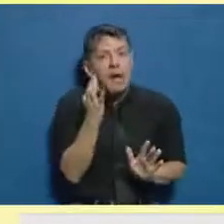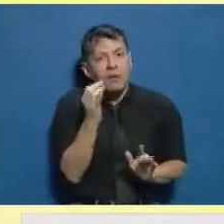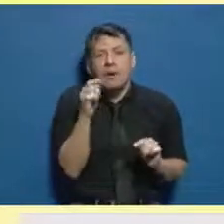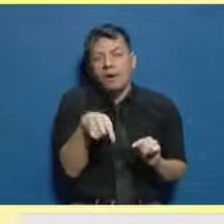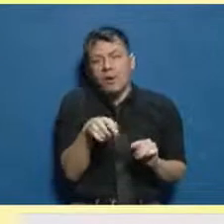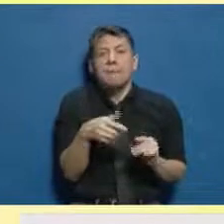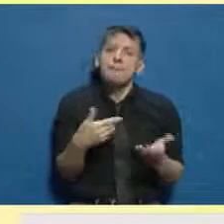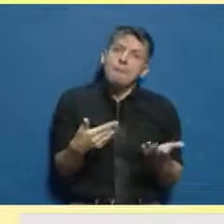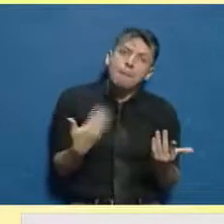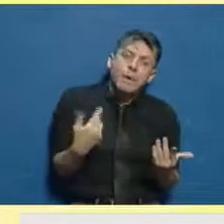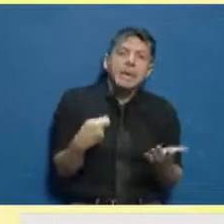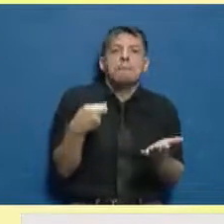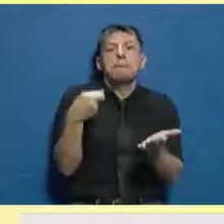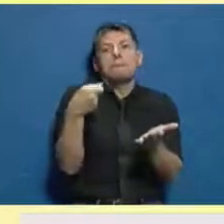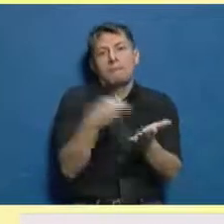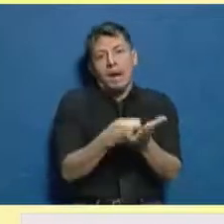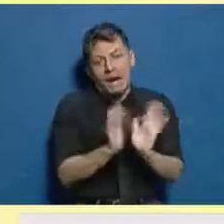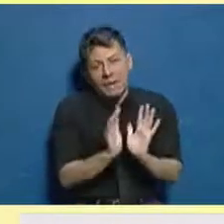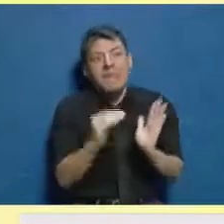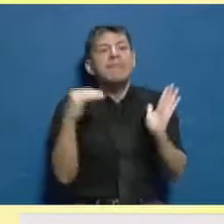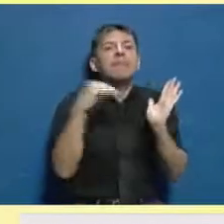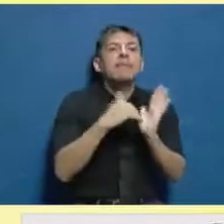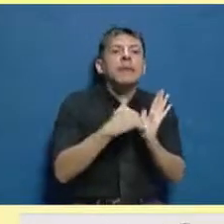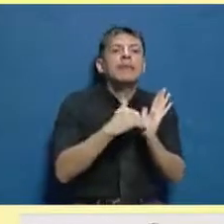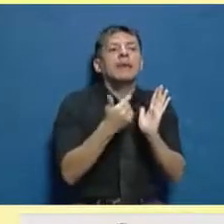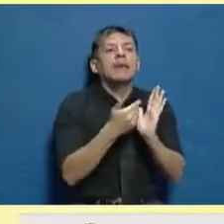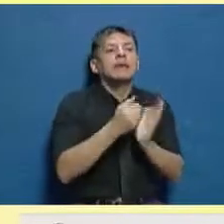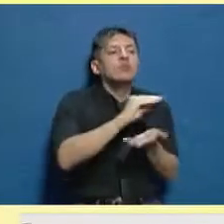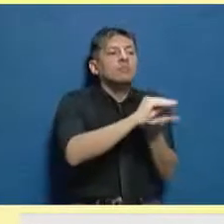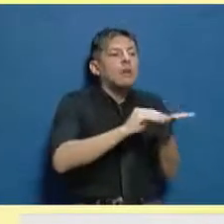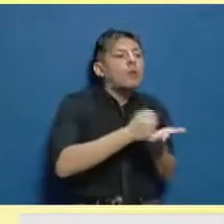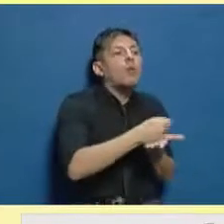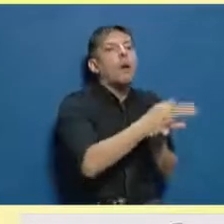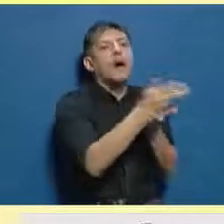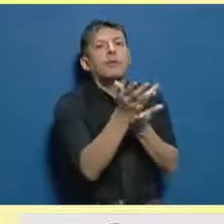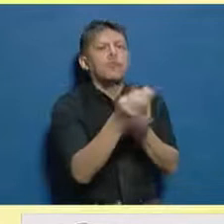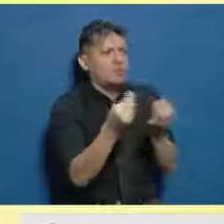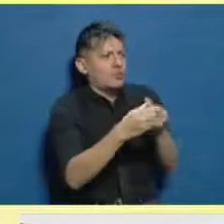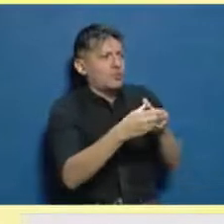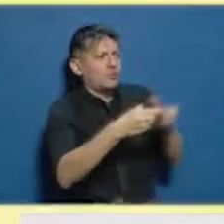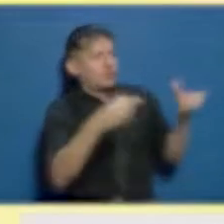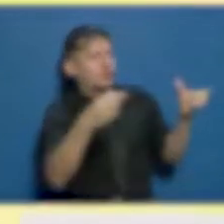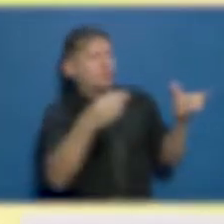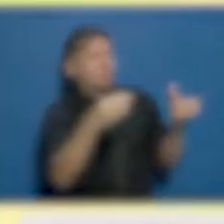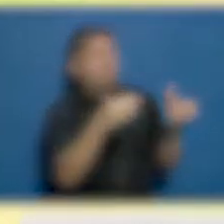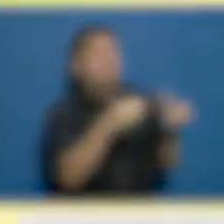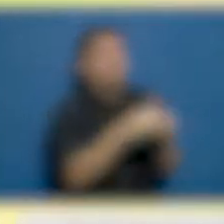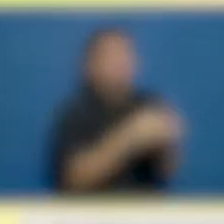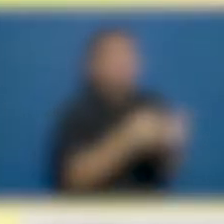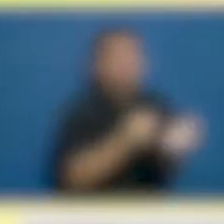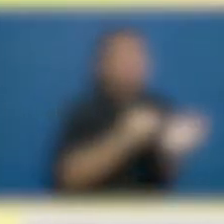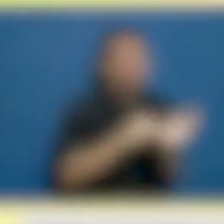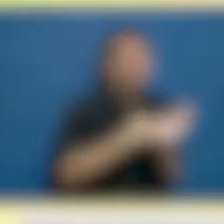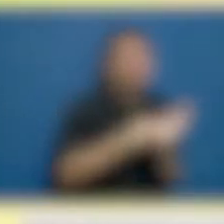para poder pagar el total, de acuerdo a la cantidad de empleados, o parte de los empleados que tienen los clubes, con un subsidio nacional.